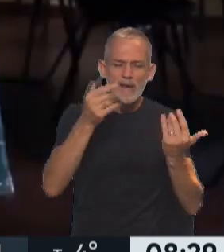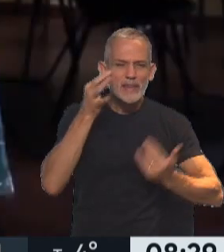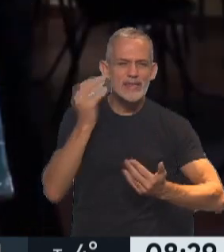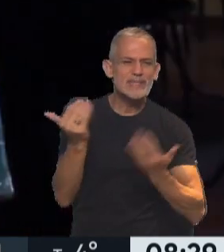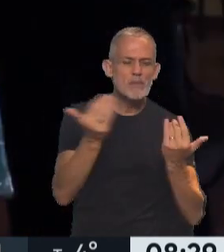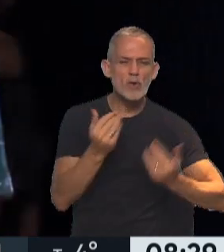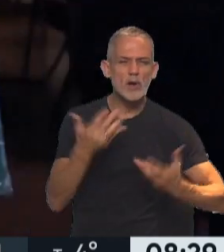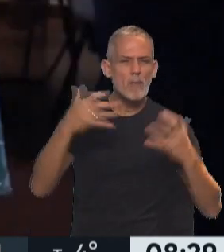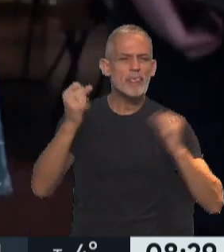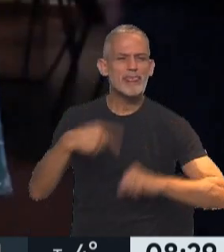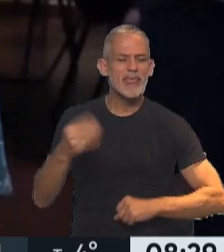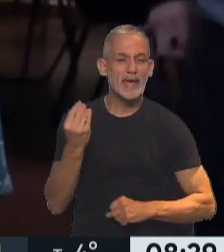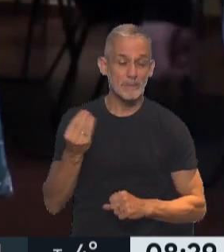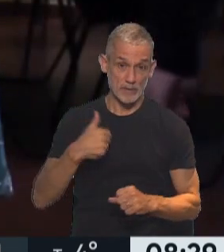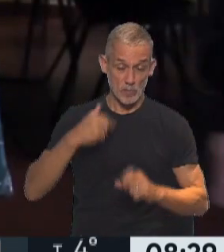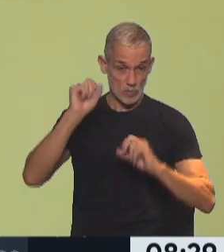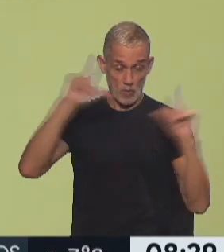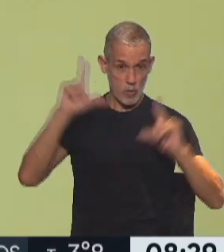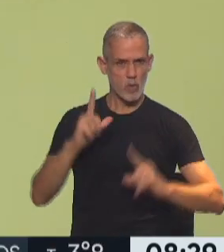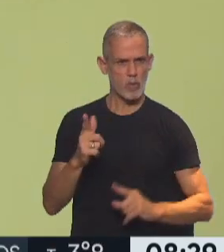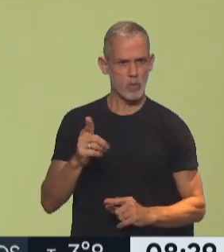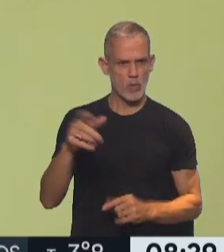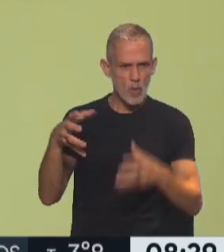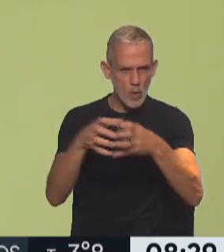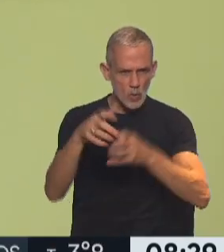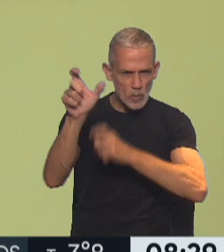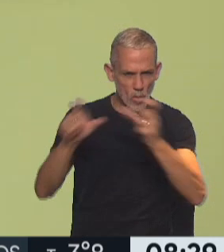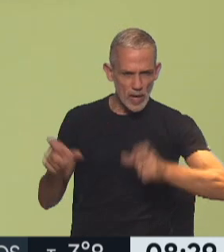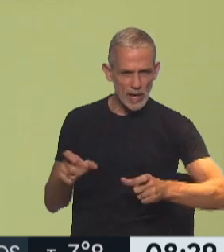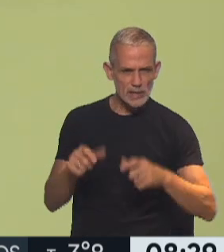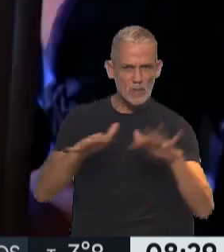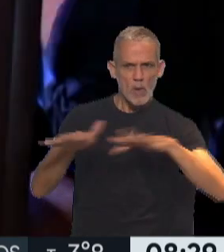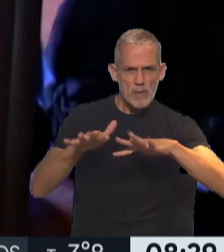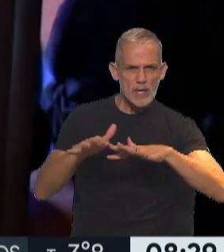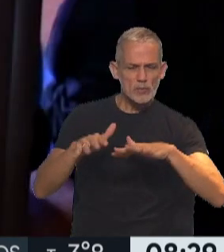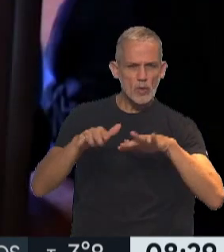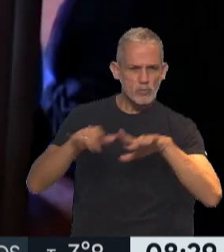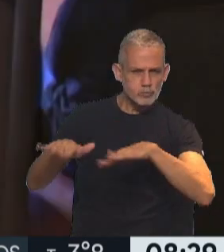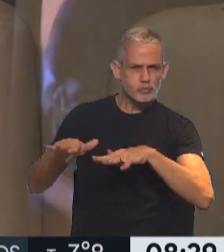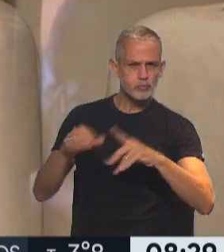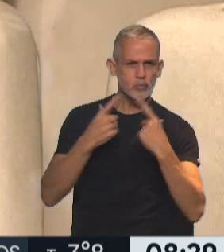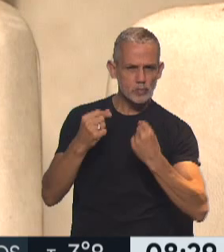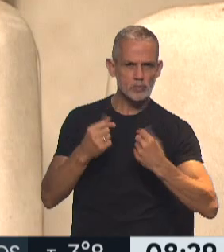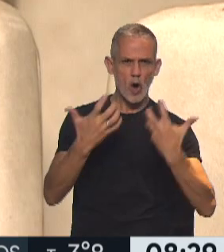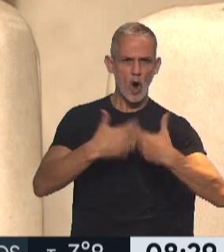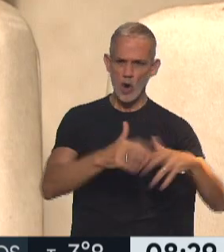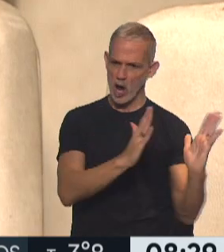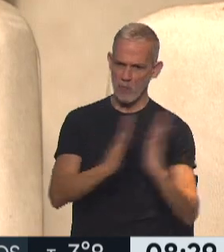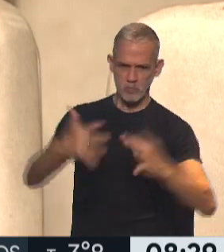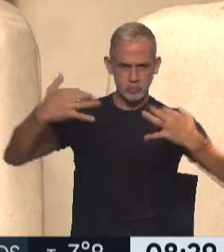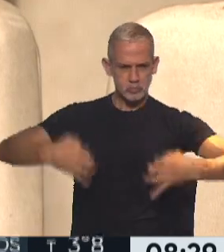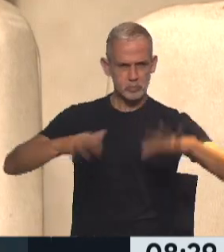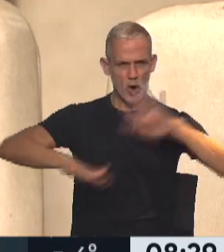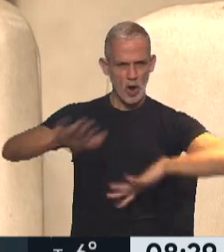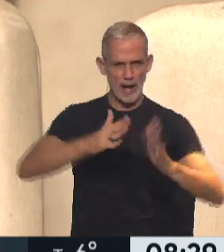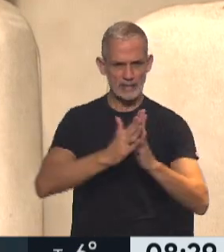chicos y chicas? Sí, para nuestra sorpresa encontramos un movimiento estudiantil sumamente organizado, además